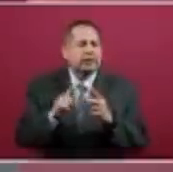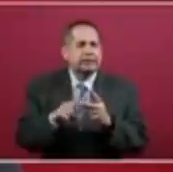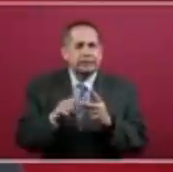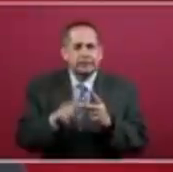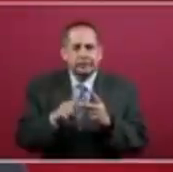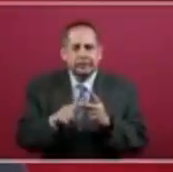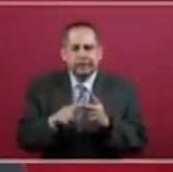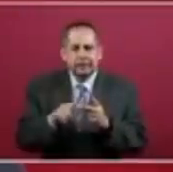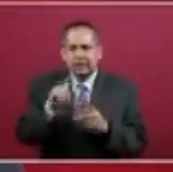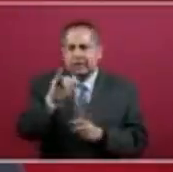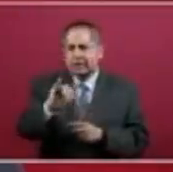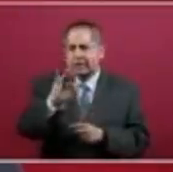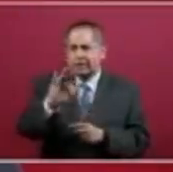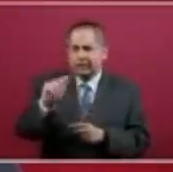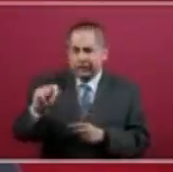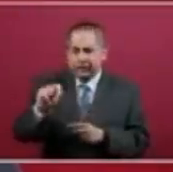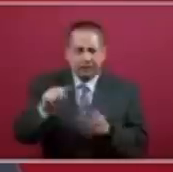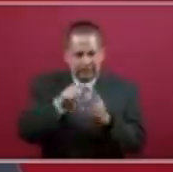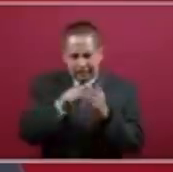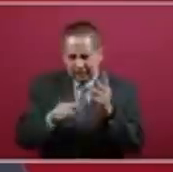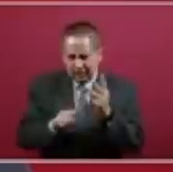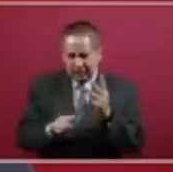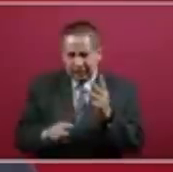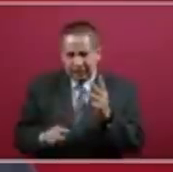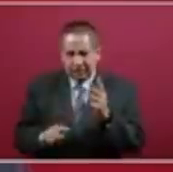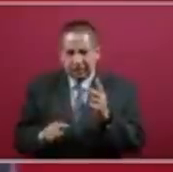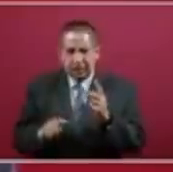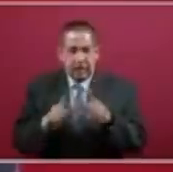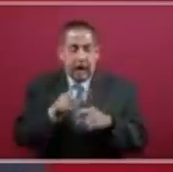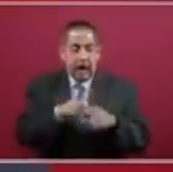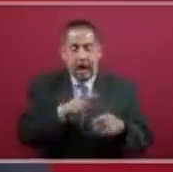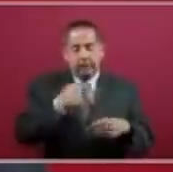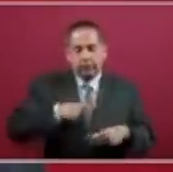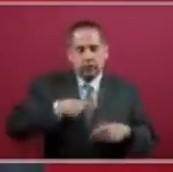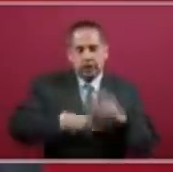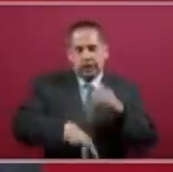de Telecomunicaciones, porque se les vencieron los plazos.